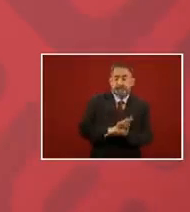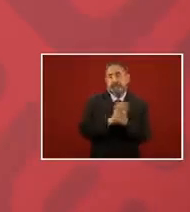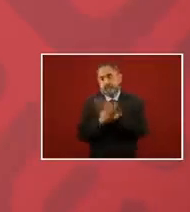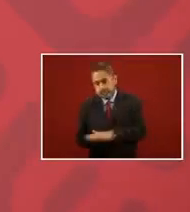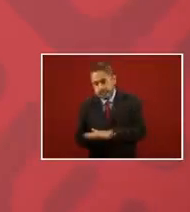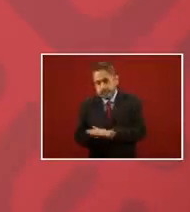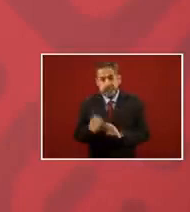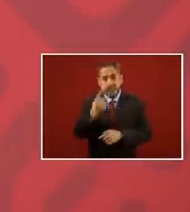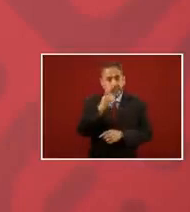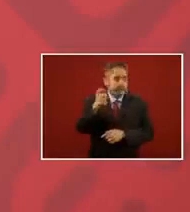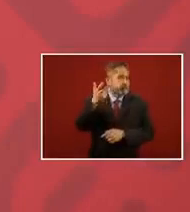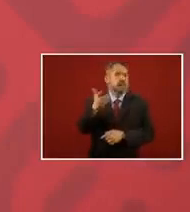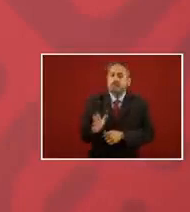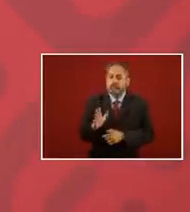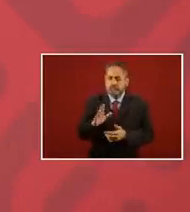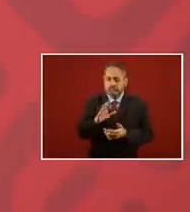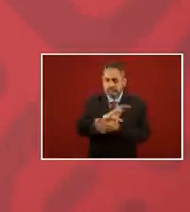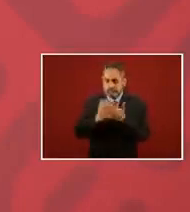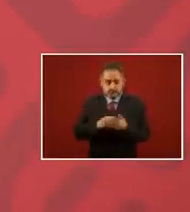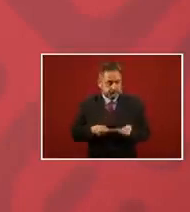110 contratos.